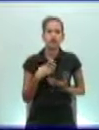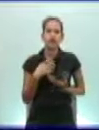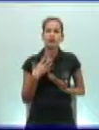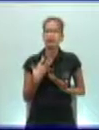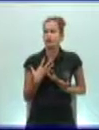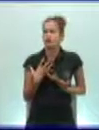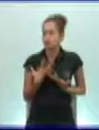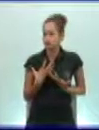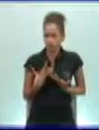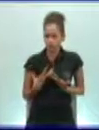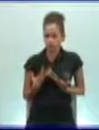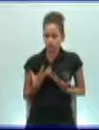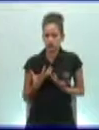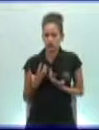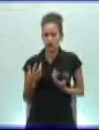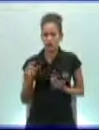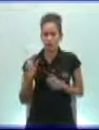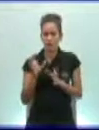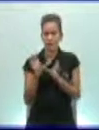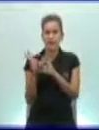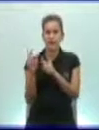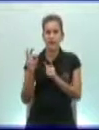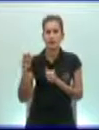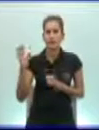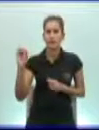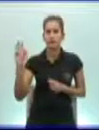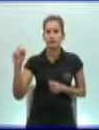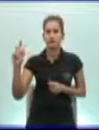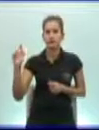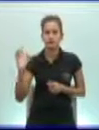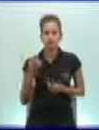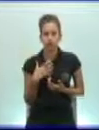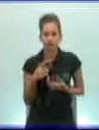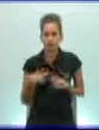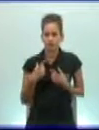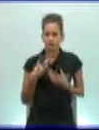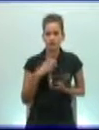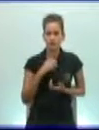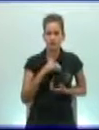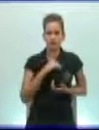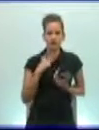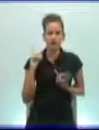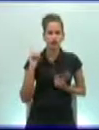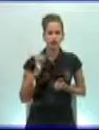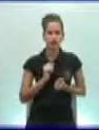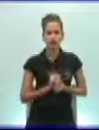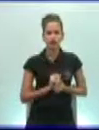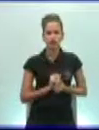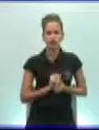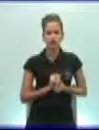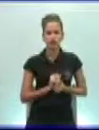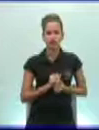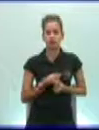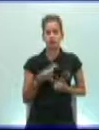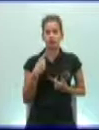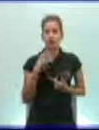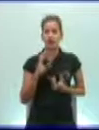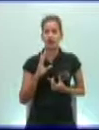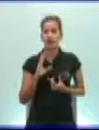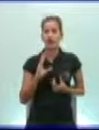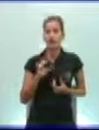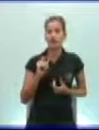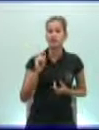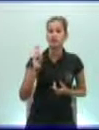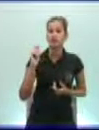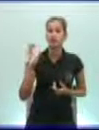relación crees que existiera entre los cimarrones y el tocororo? Fíjense que es un ave que se menciona en el texto. ¿Qué